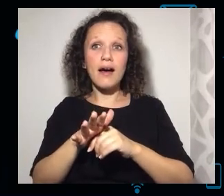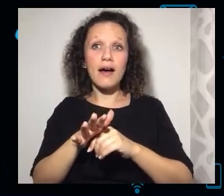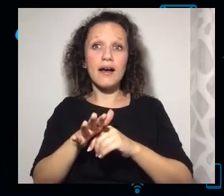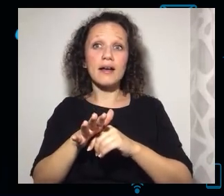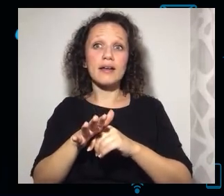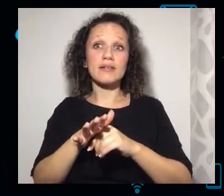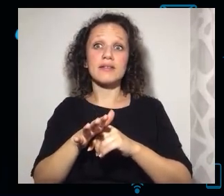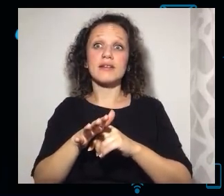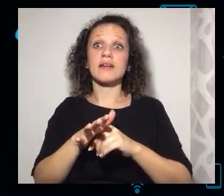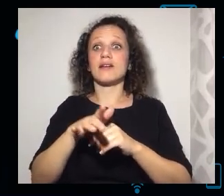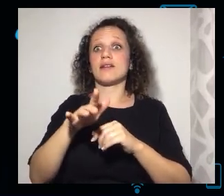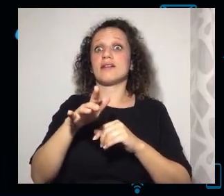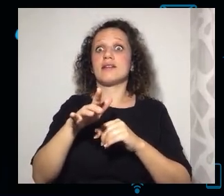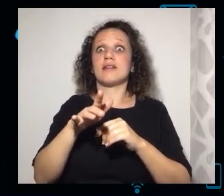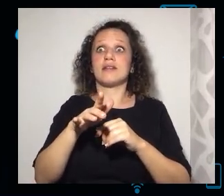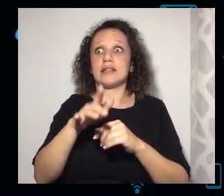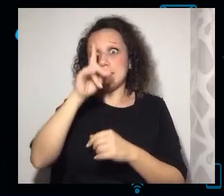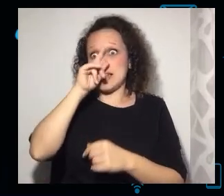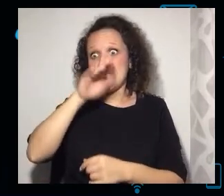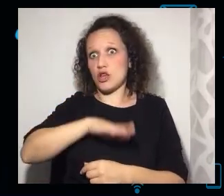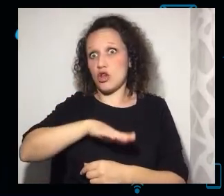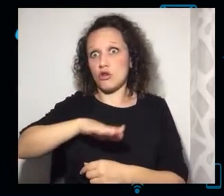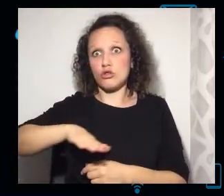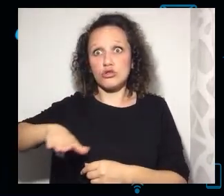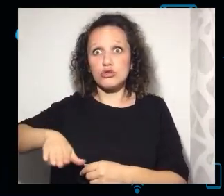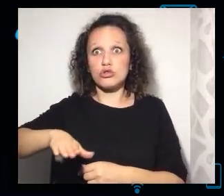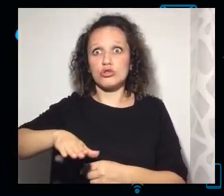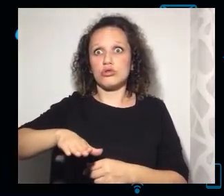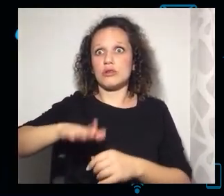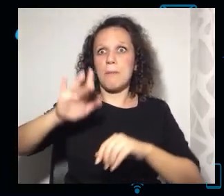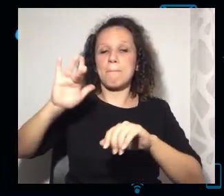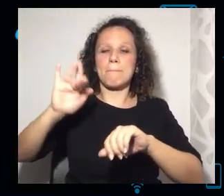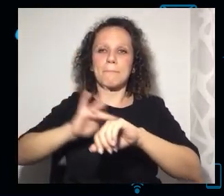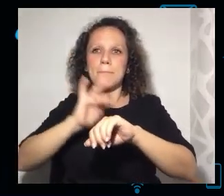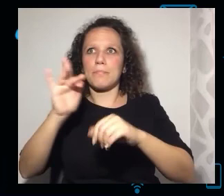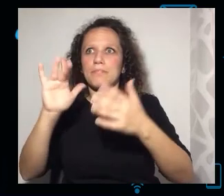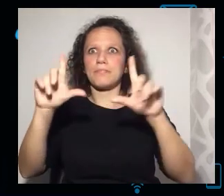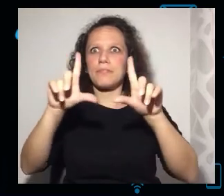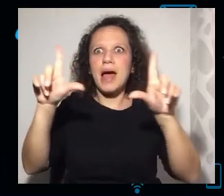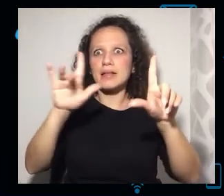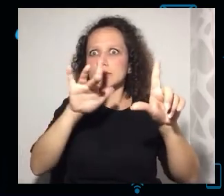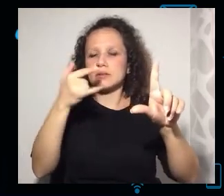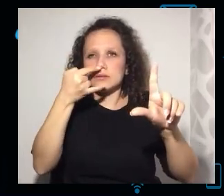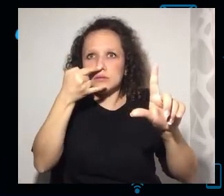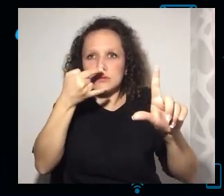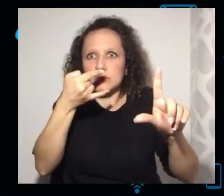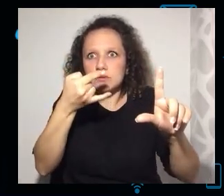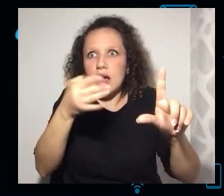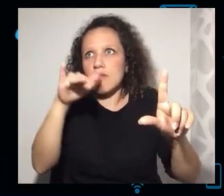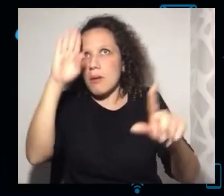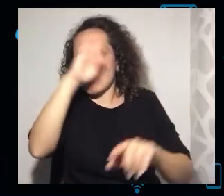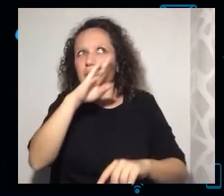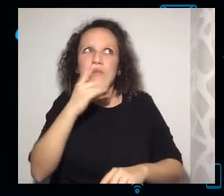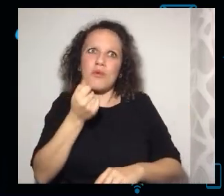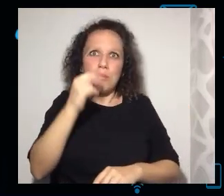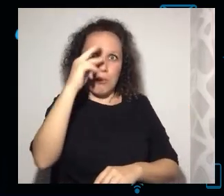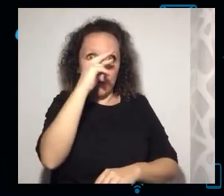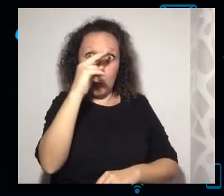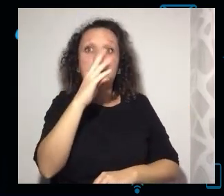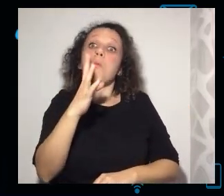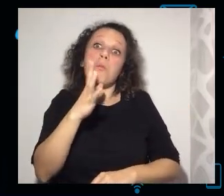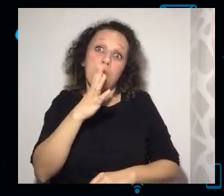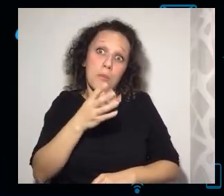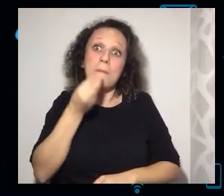tiempo que los niños pasan con las pantallas es muy elevado y eso a veces preocupa a los padres pues a veces puede ayudar que cuando enviamos una tarea